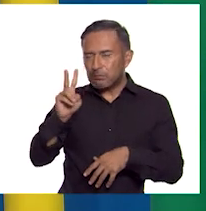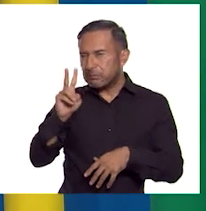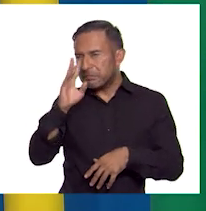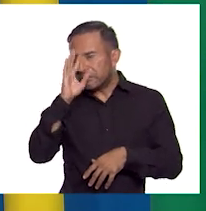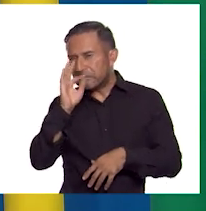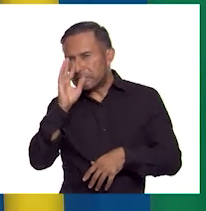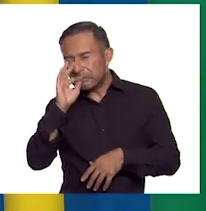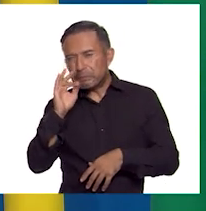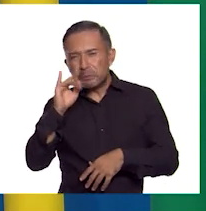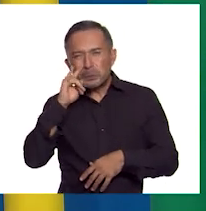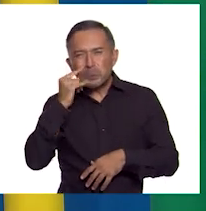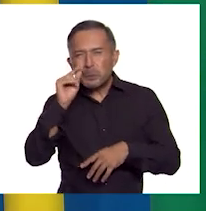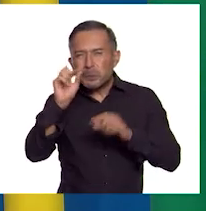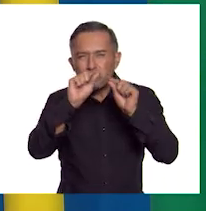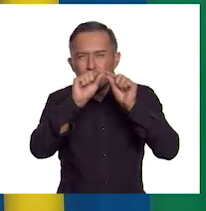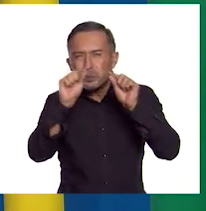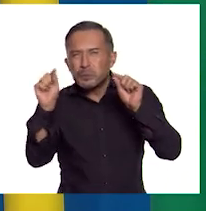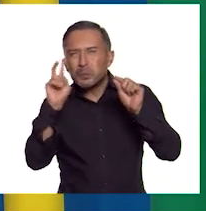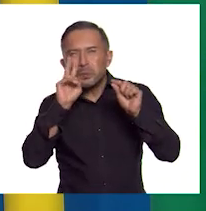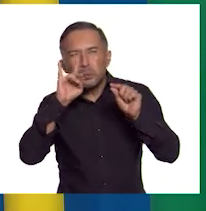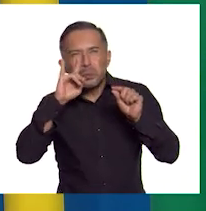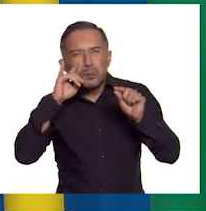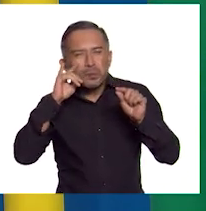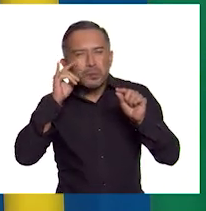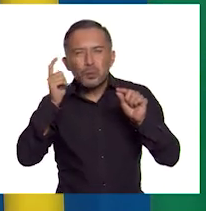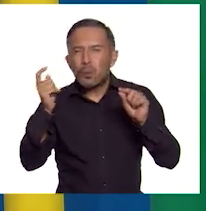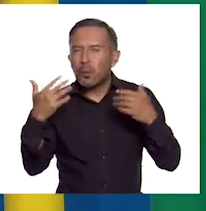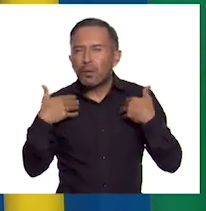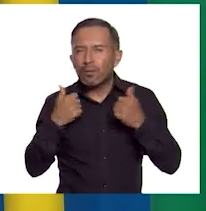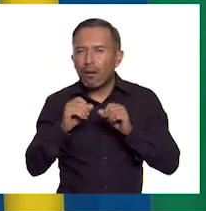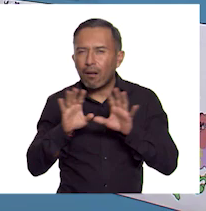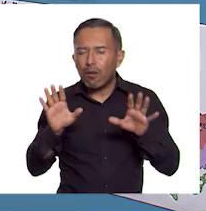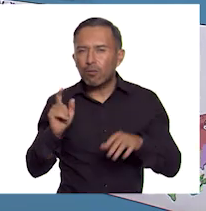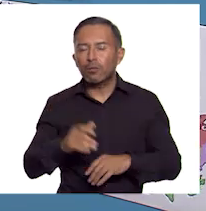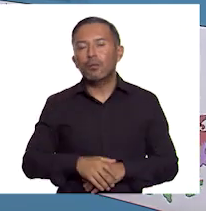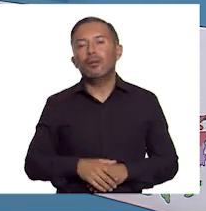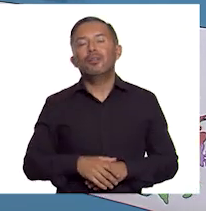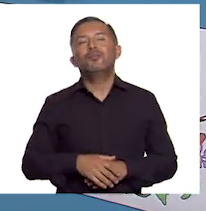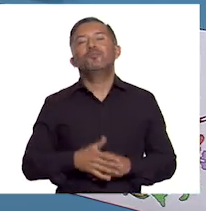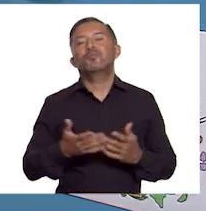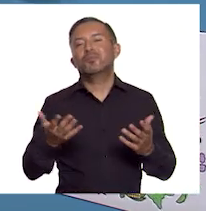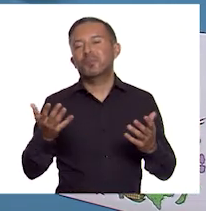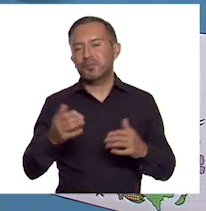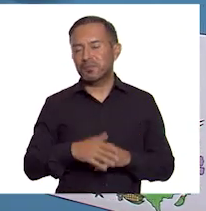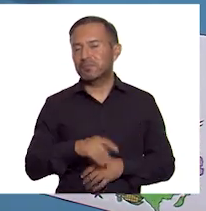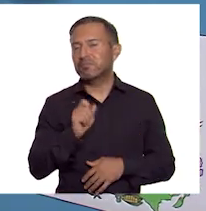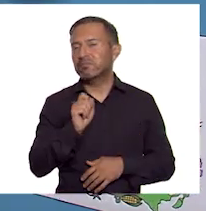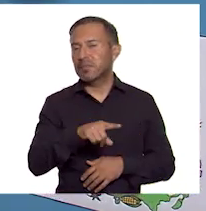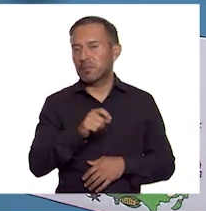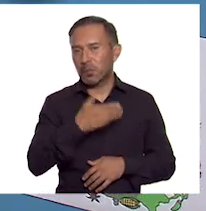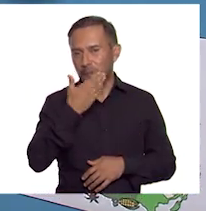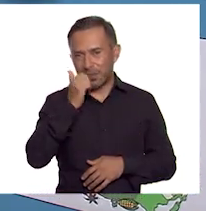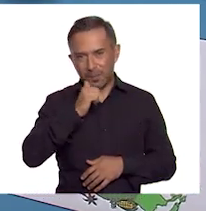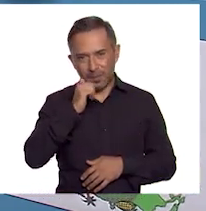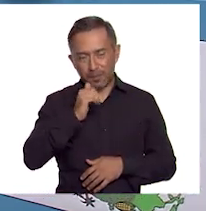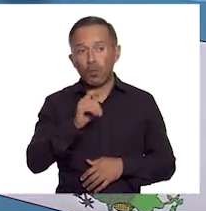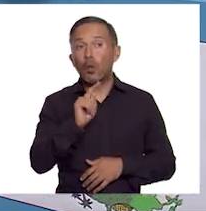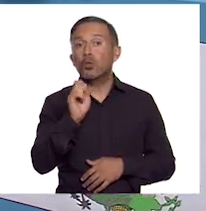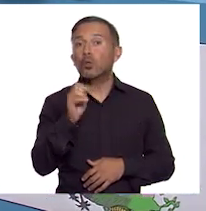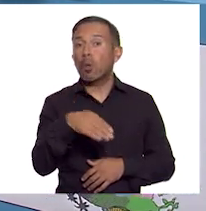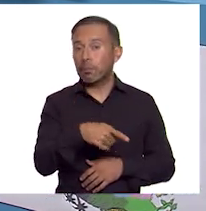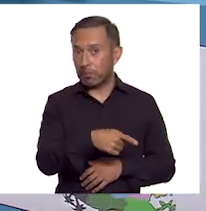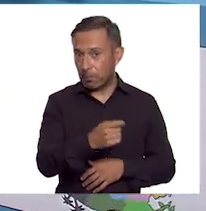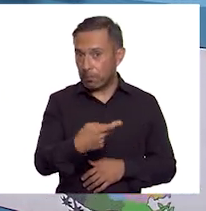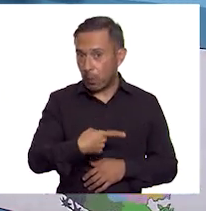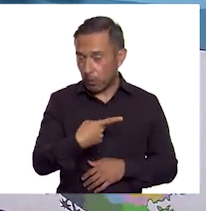letras se veían muy chiquitas, por lo que no entendió muy bien. Como siempre, es muy buena la pregunta que hace Tom,